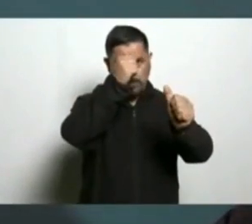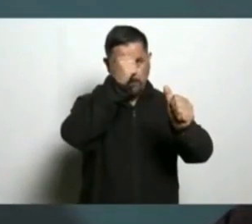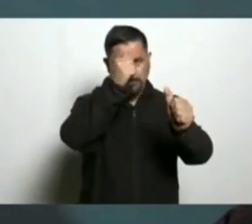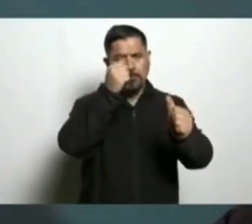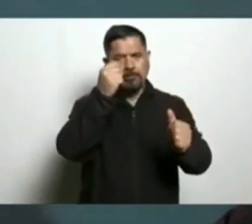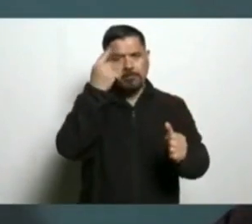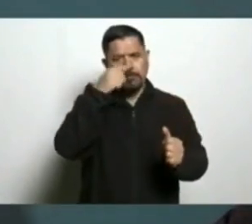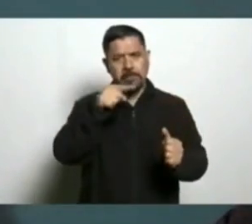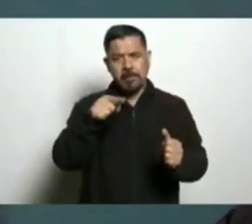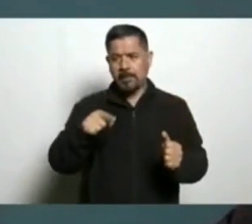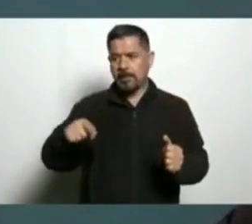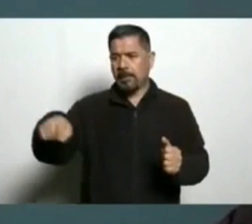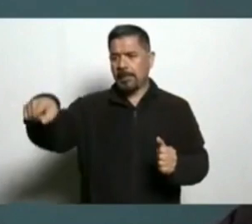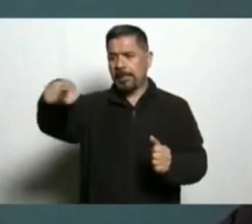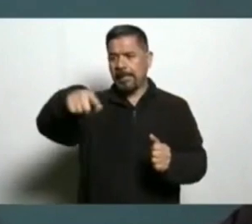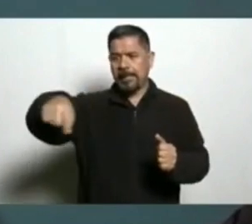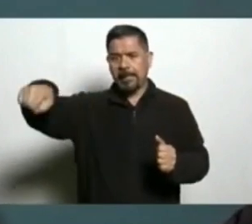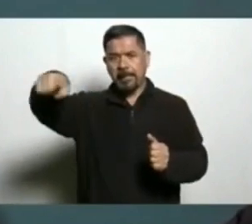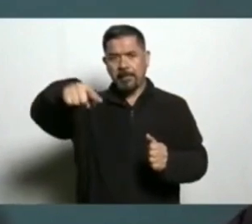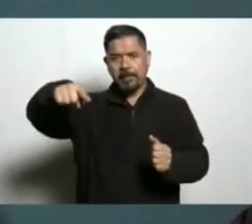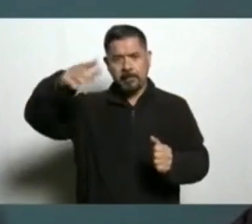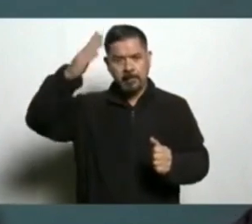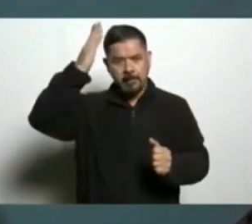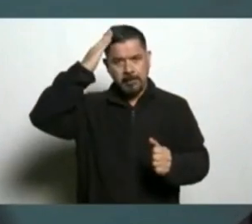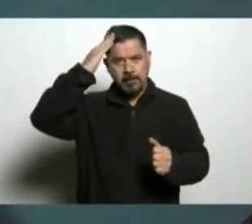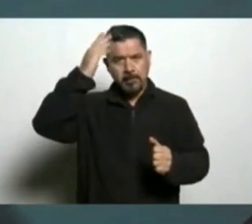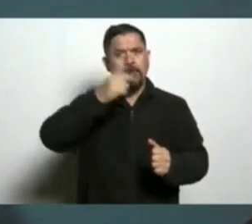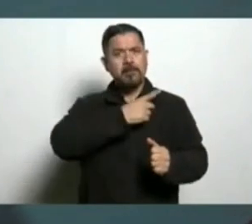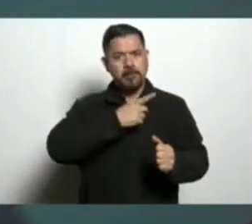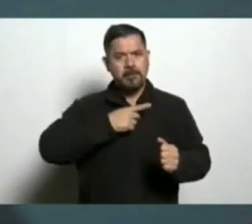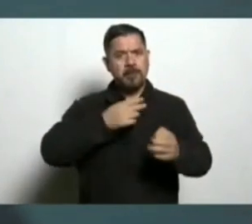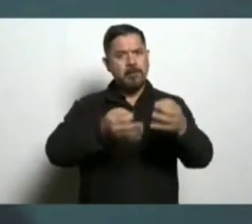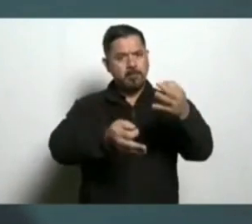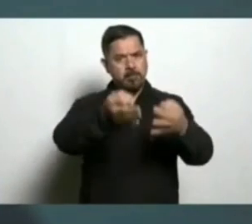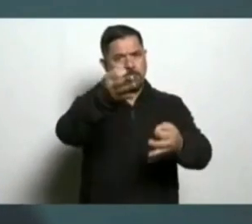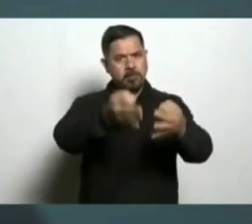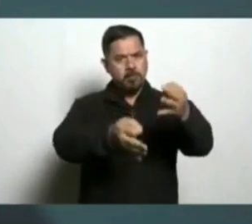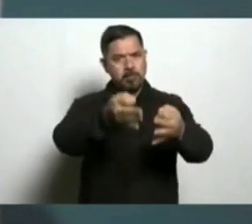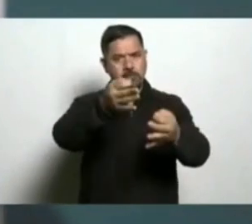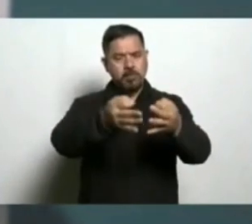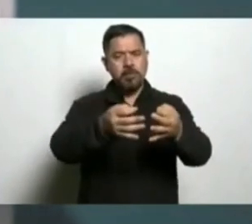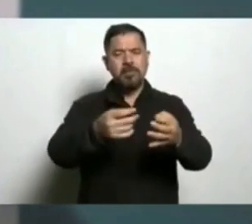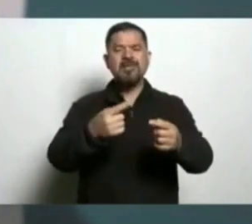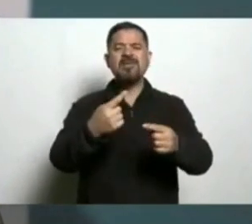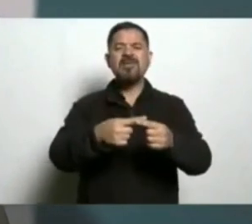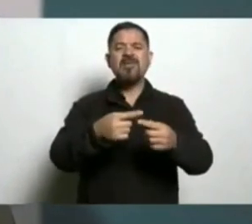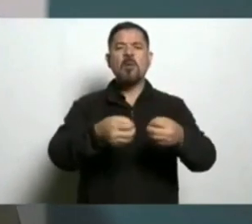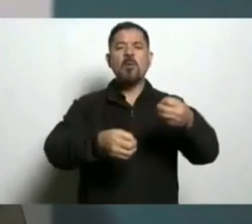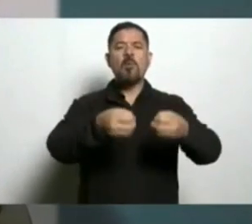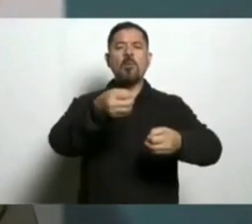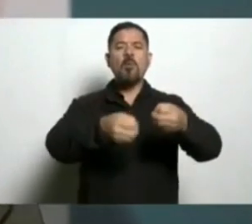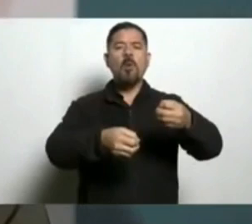fuesen juzgados. Ese fue juez de distrito,